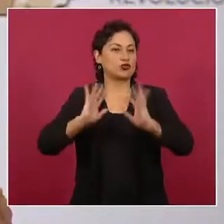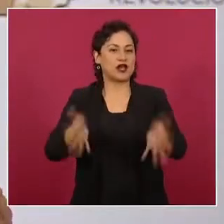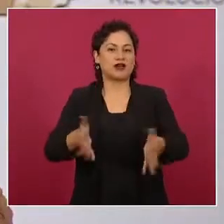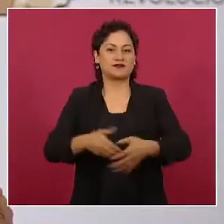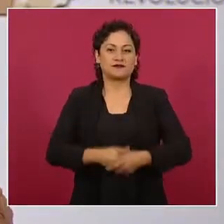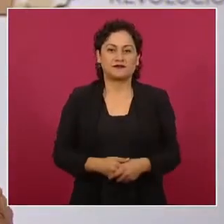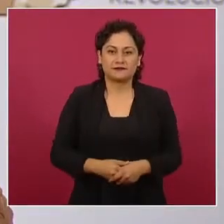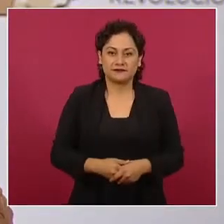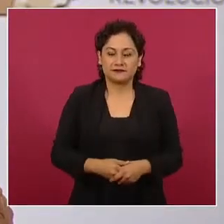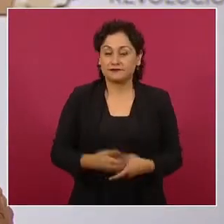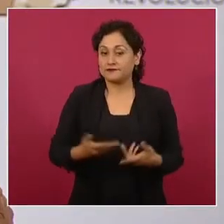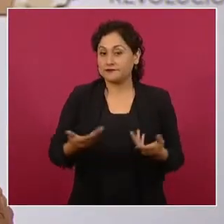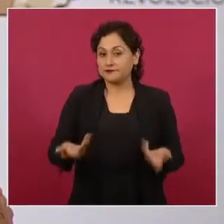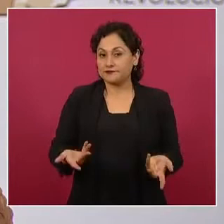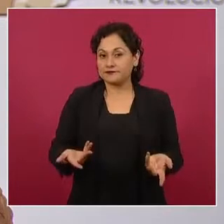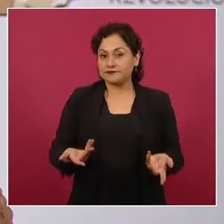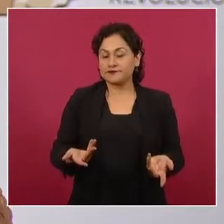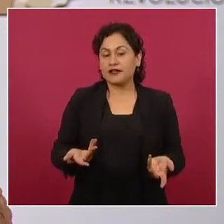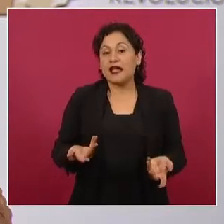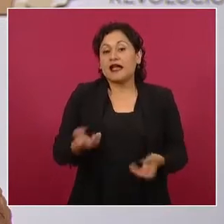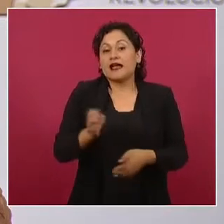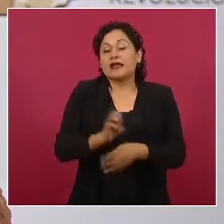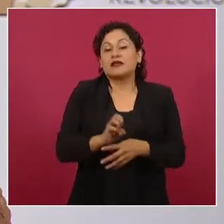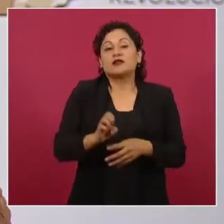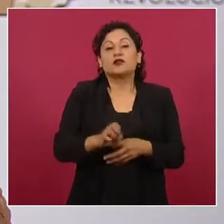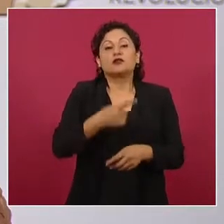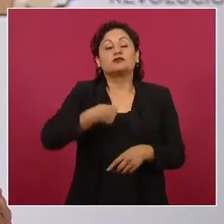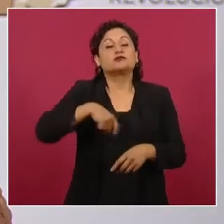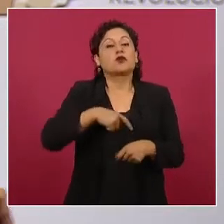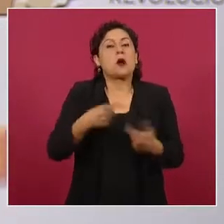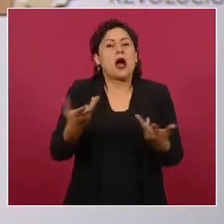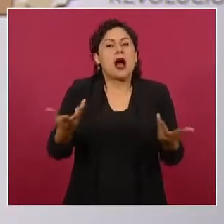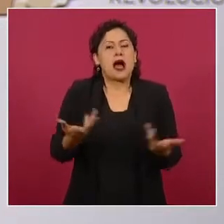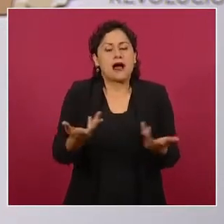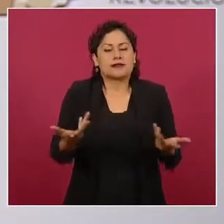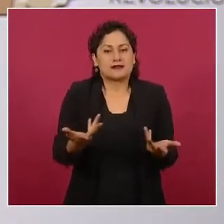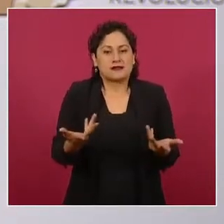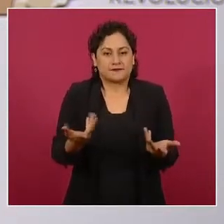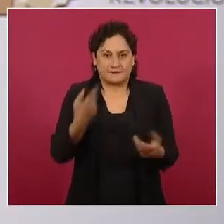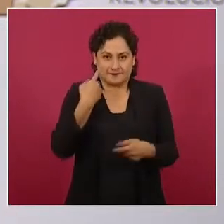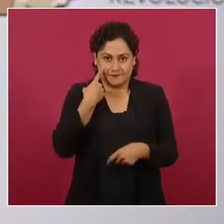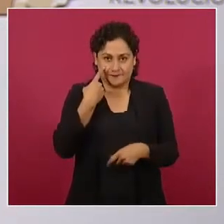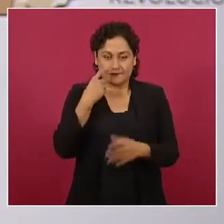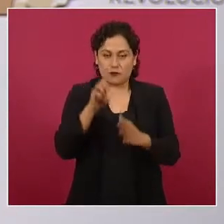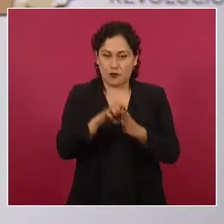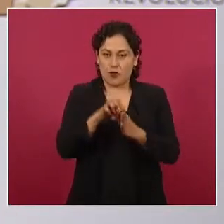hacer? A pesar de que ya legalmente